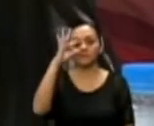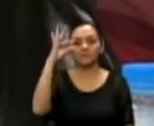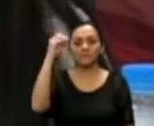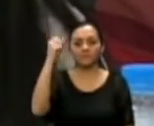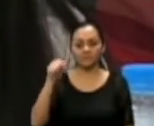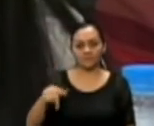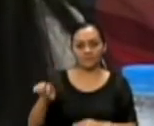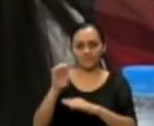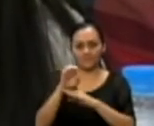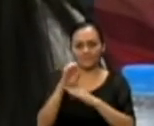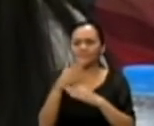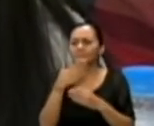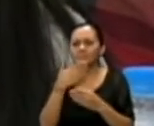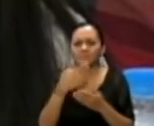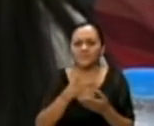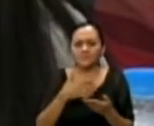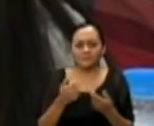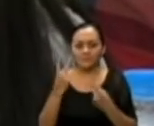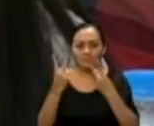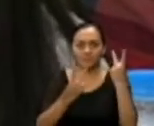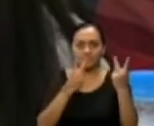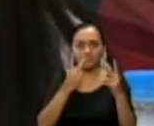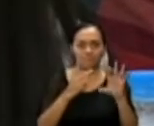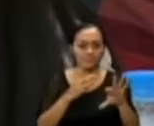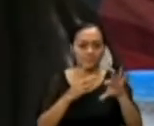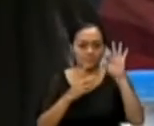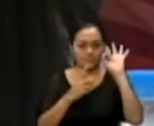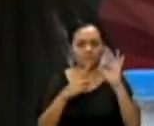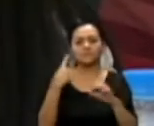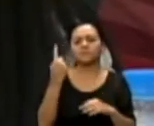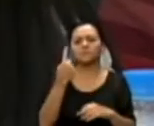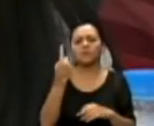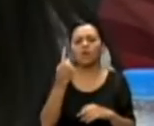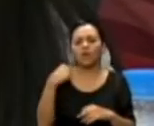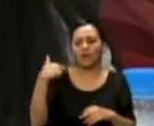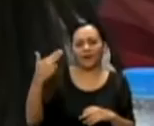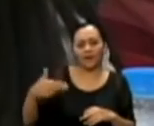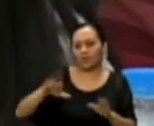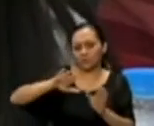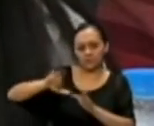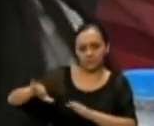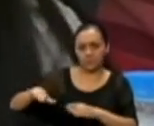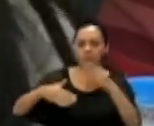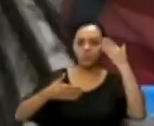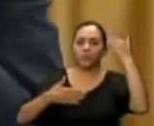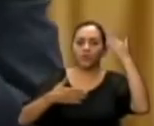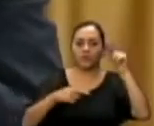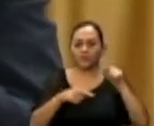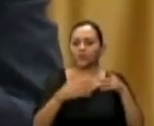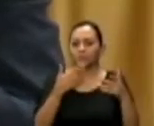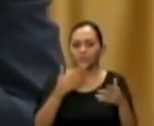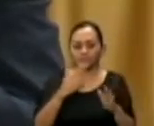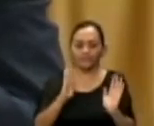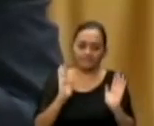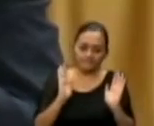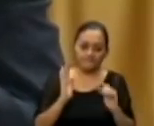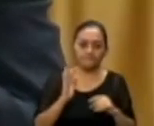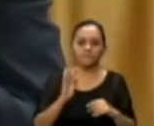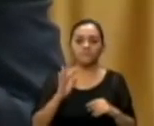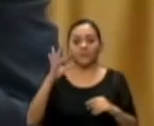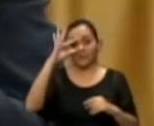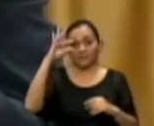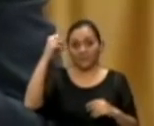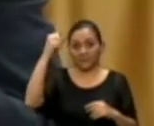país y que se puede resaltar más allá del aspecto religioso del político gracias bueno la visita fue un éxito